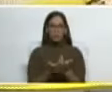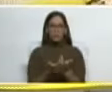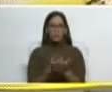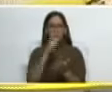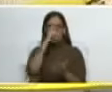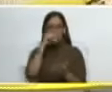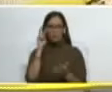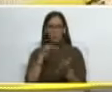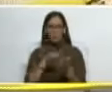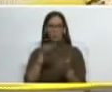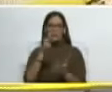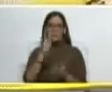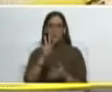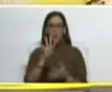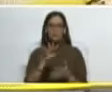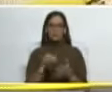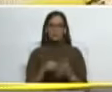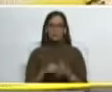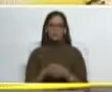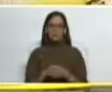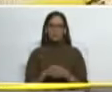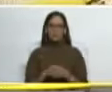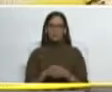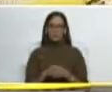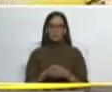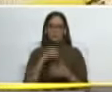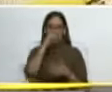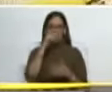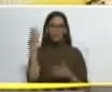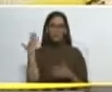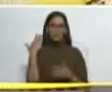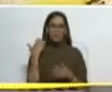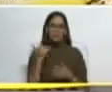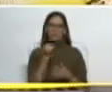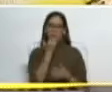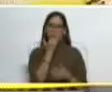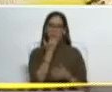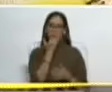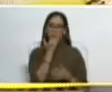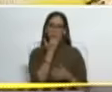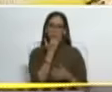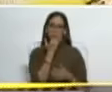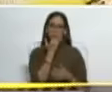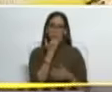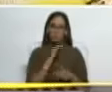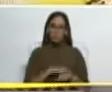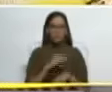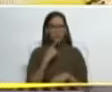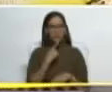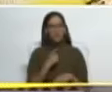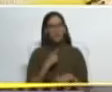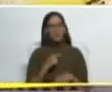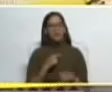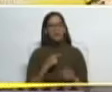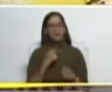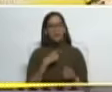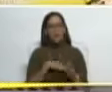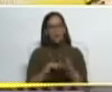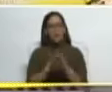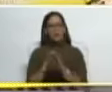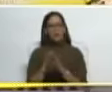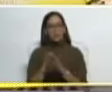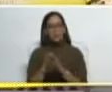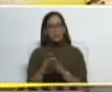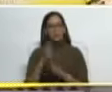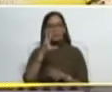año 2024. El año pasado se pelaron porque dijeron que íbamos a crecer